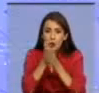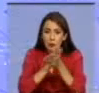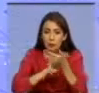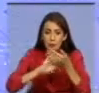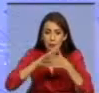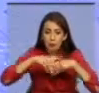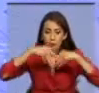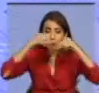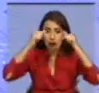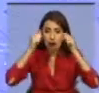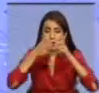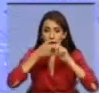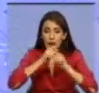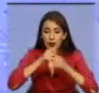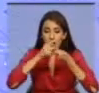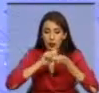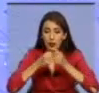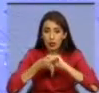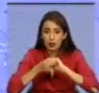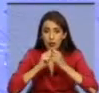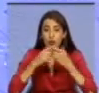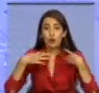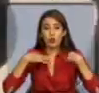juguetes, ropa, entre otros productos.